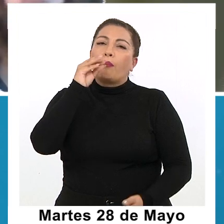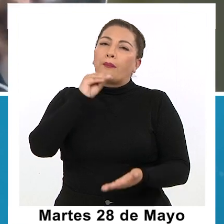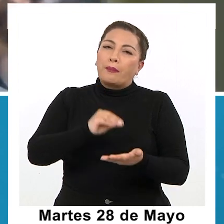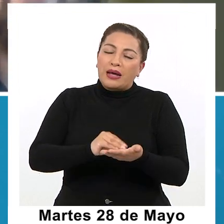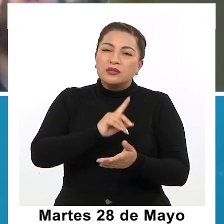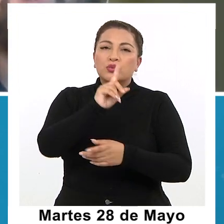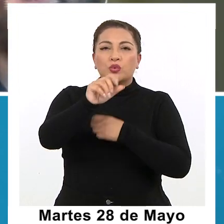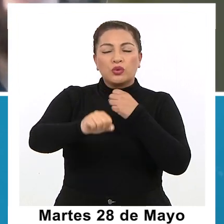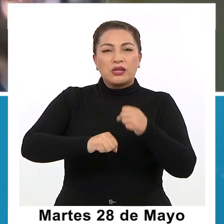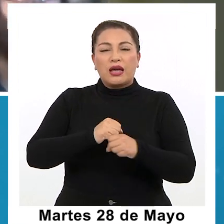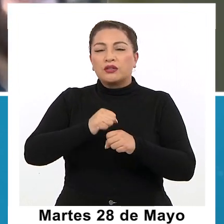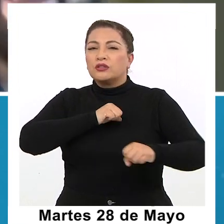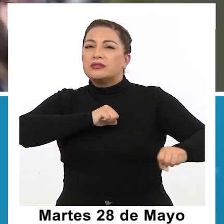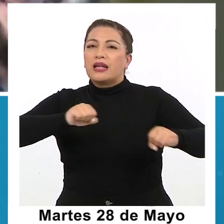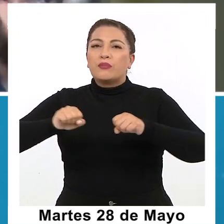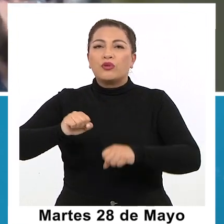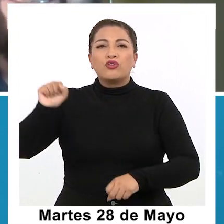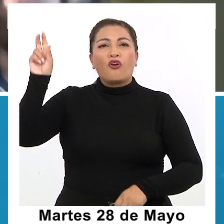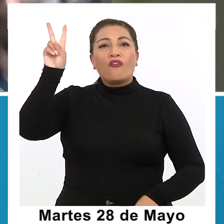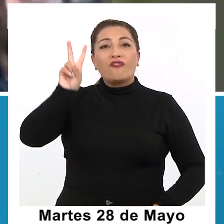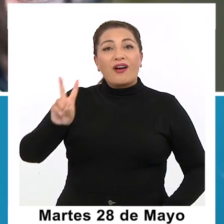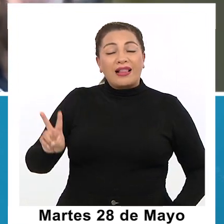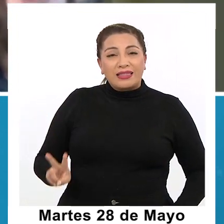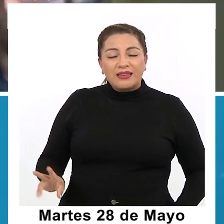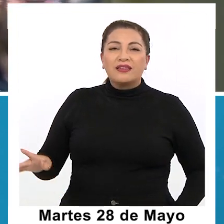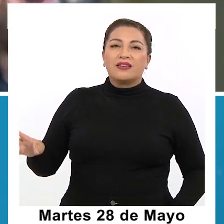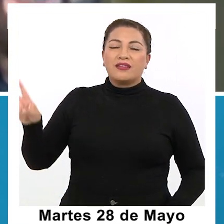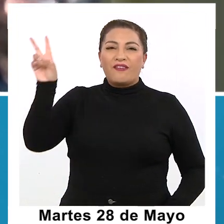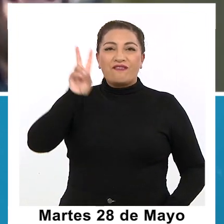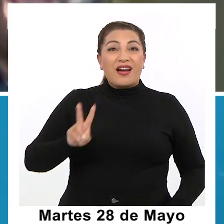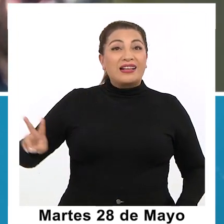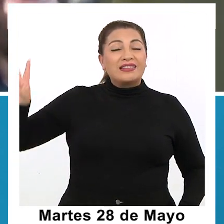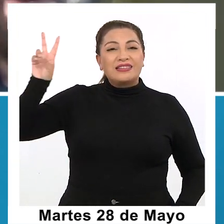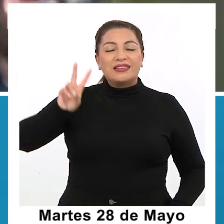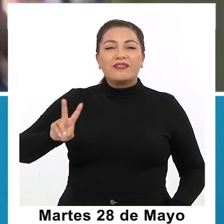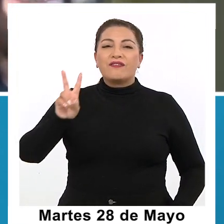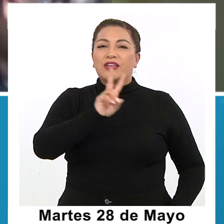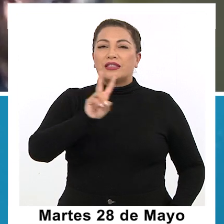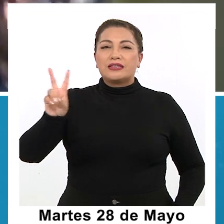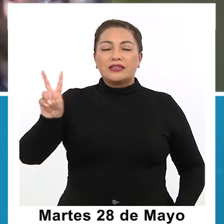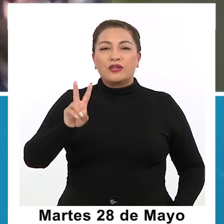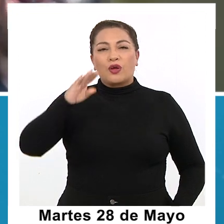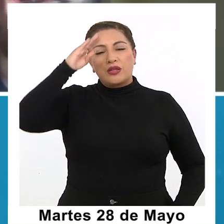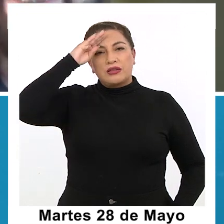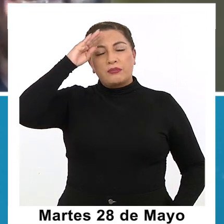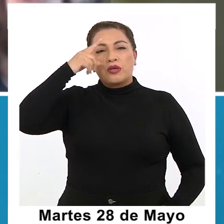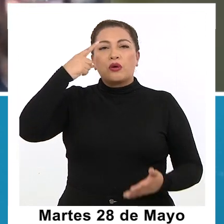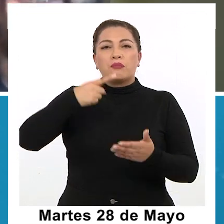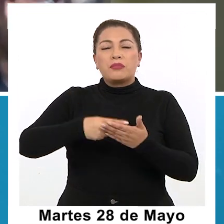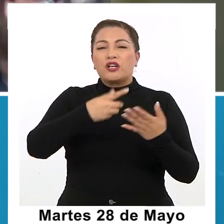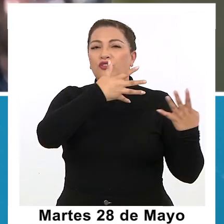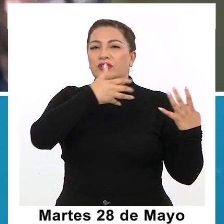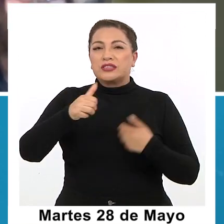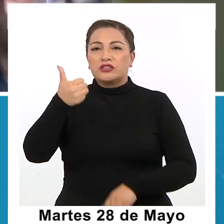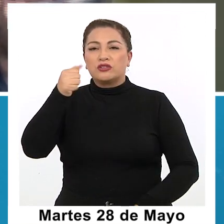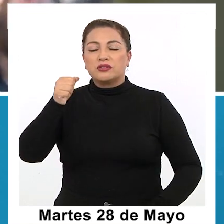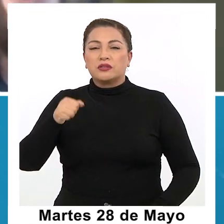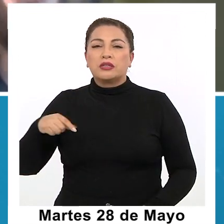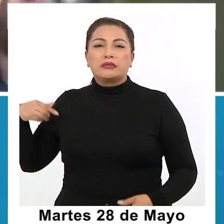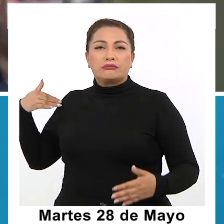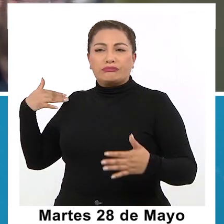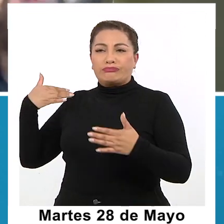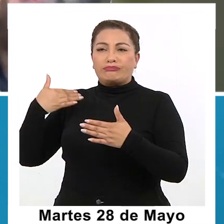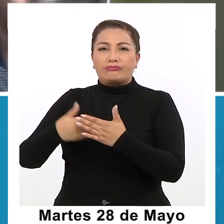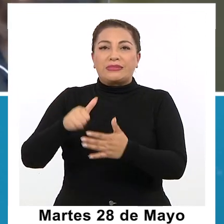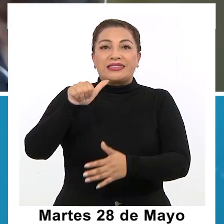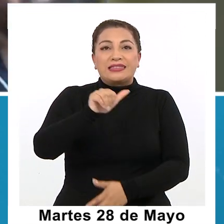del terremoto de Valdivia, que fue el 22 de mayo de 1960. En este año se celebran